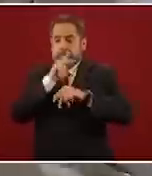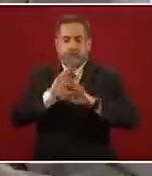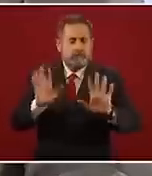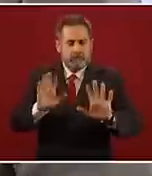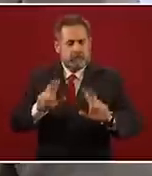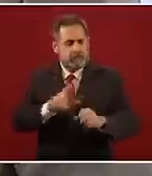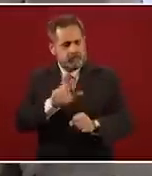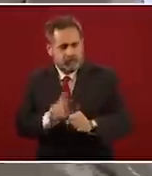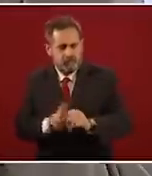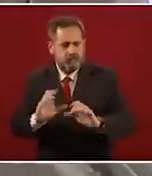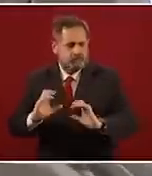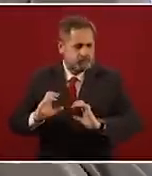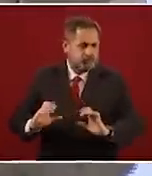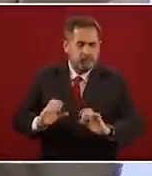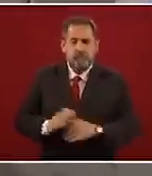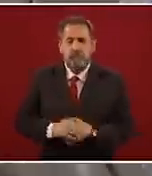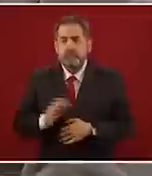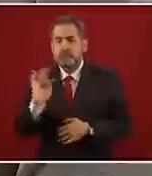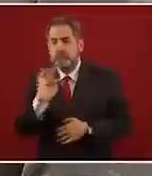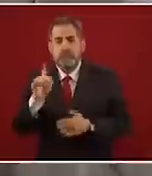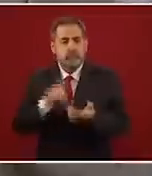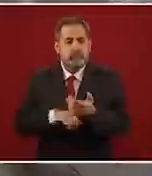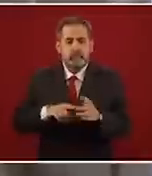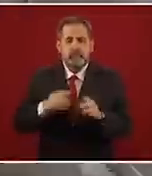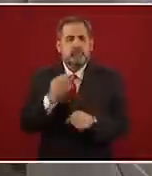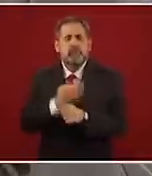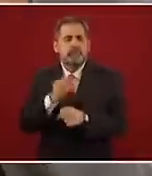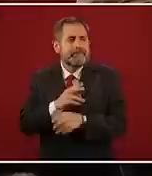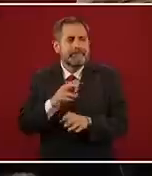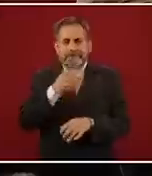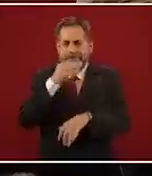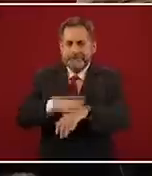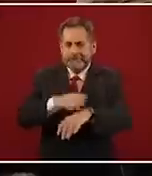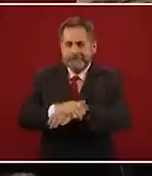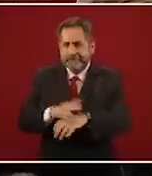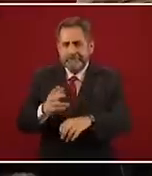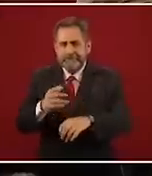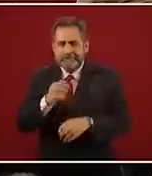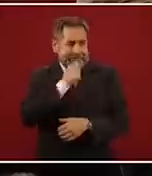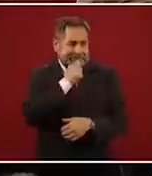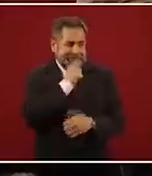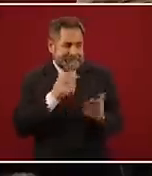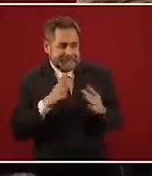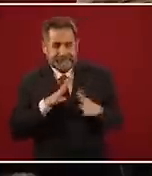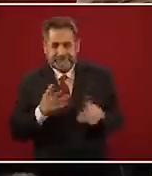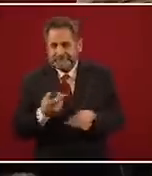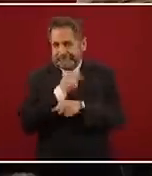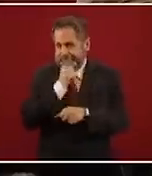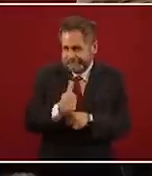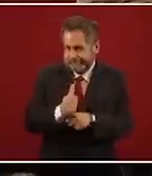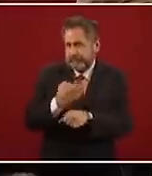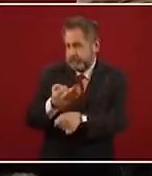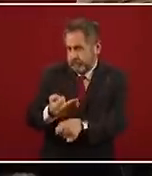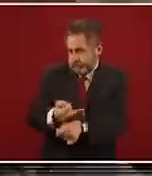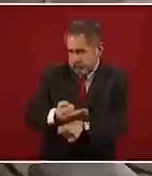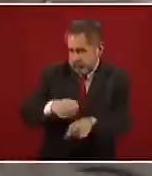ustedes se quedan con la sensación que decimos no pasa nada, es porque la evidencia lo muestra y es el estado de